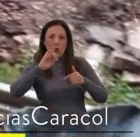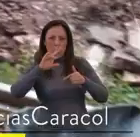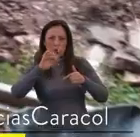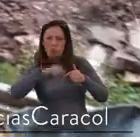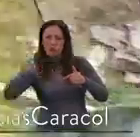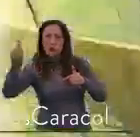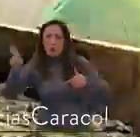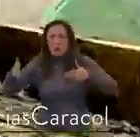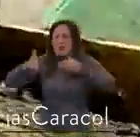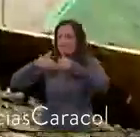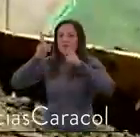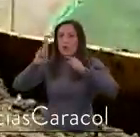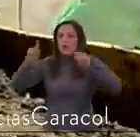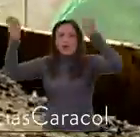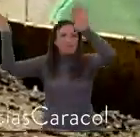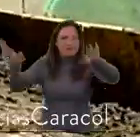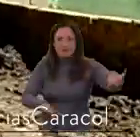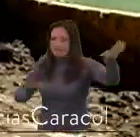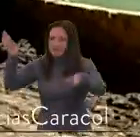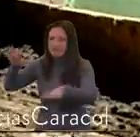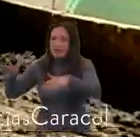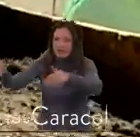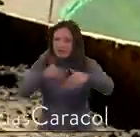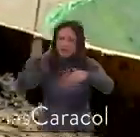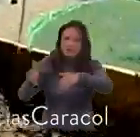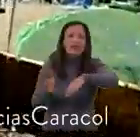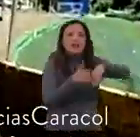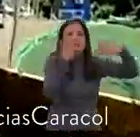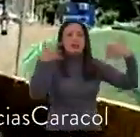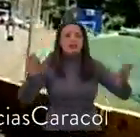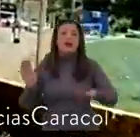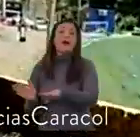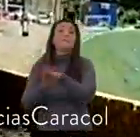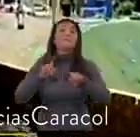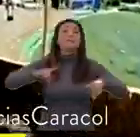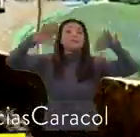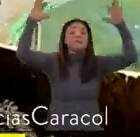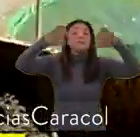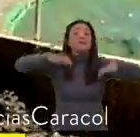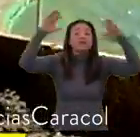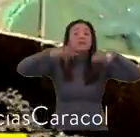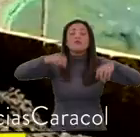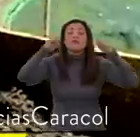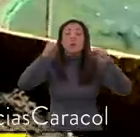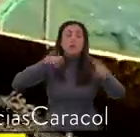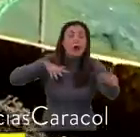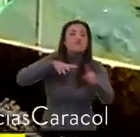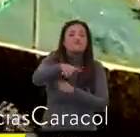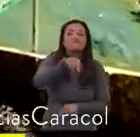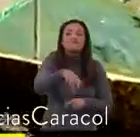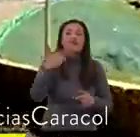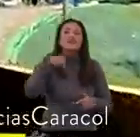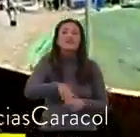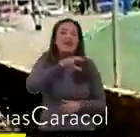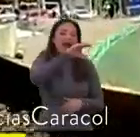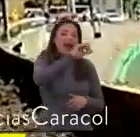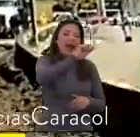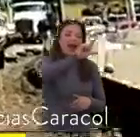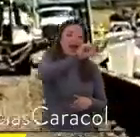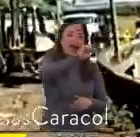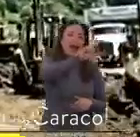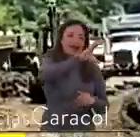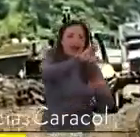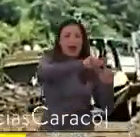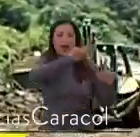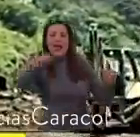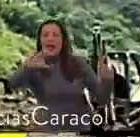derrumbes. Las lluvias han generado varios deslizamientos en la vía Calarcá-Cajamarca, en especial en los kilómetros